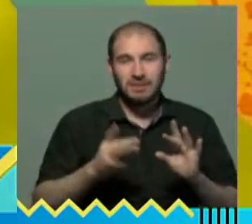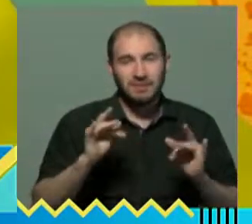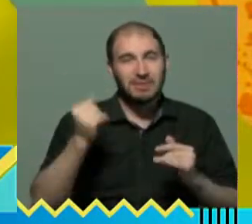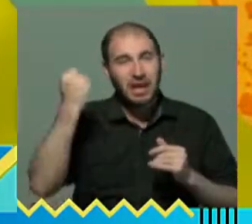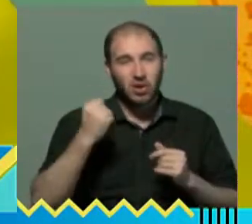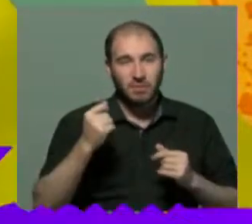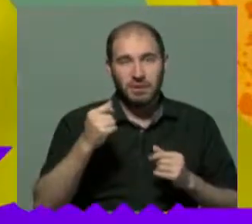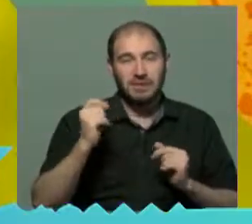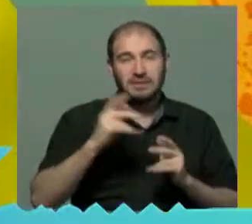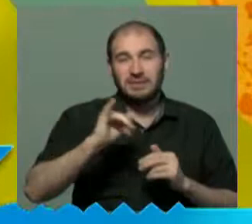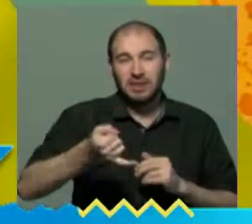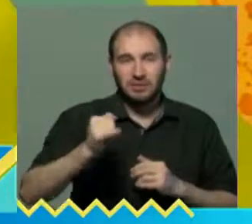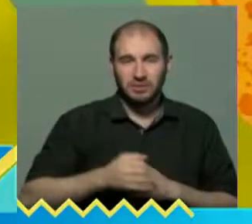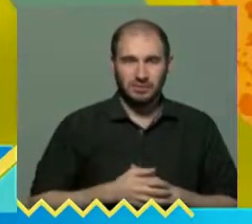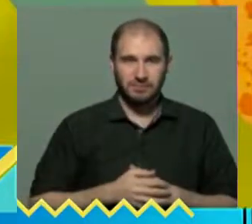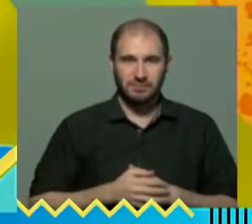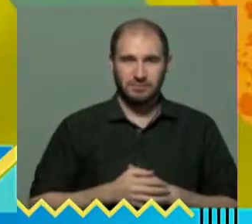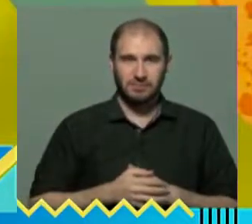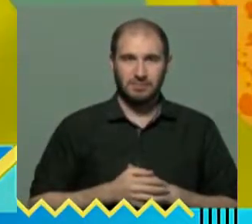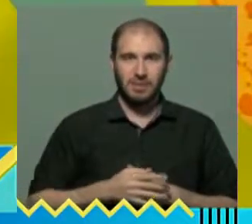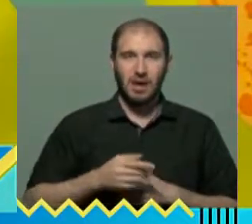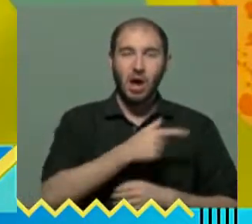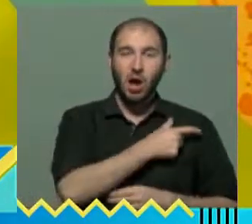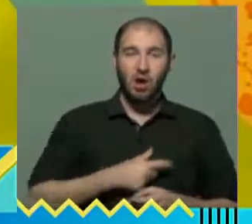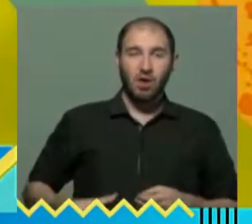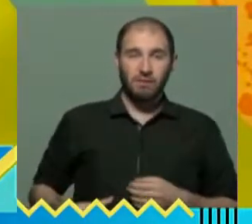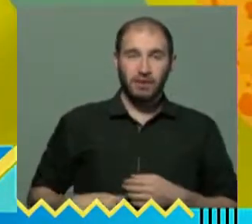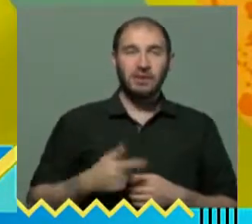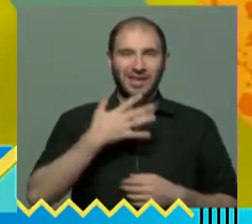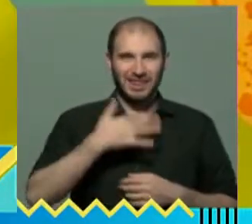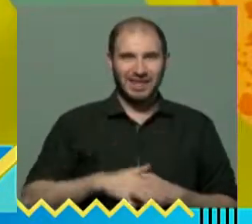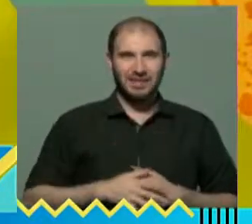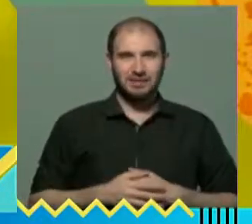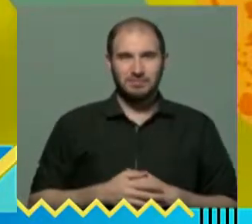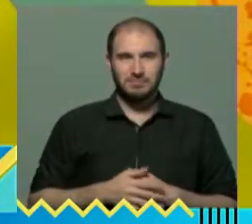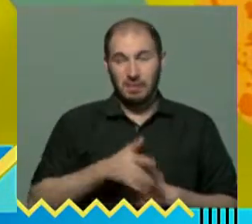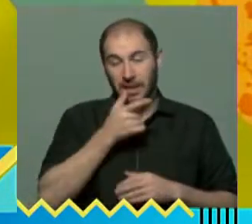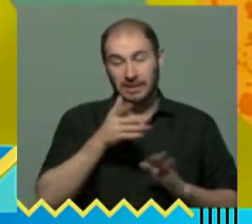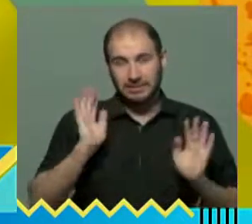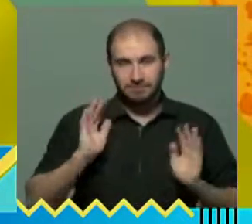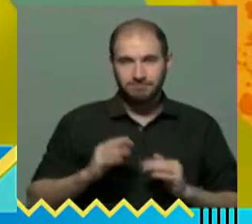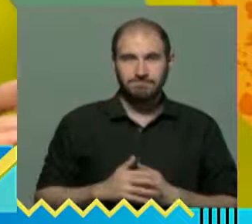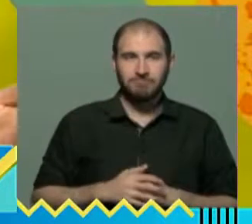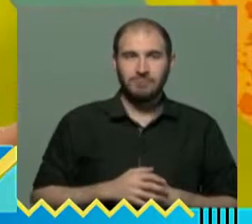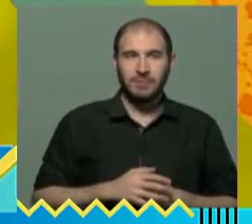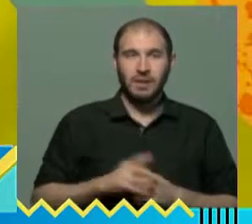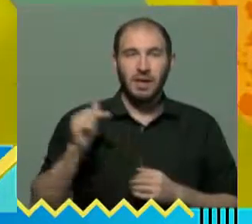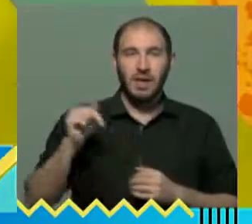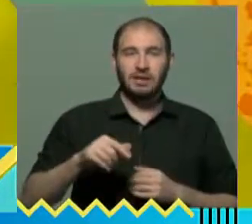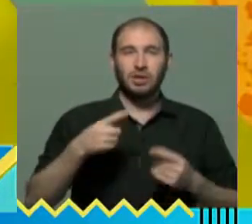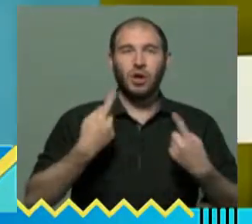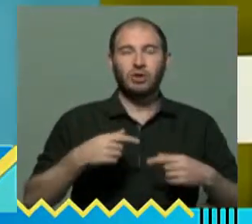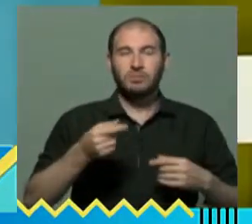eso no lo podemos negar, digamos, hasta el Ejecutivo lo comprende y lo entiende, me parece a mí. Por eso lanzan este tipo